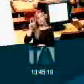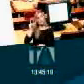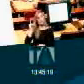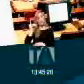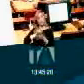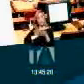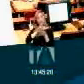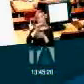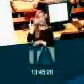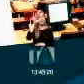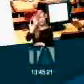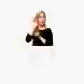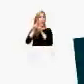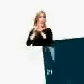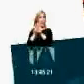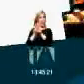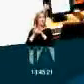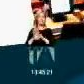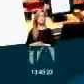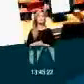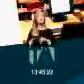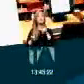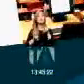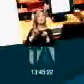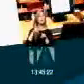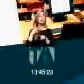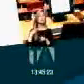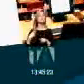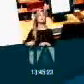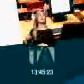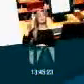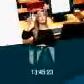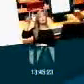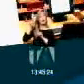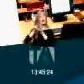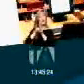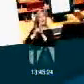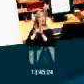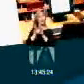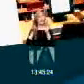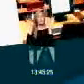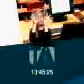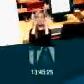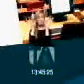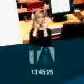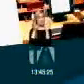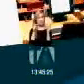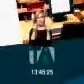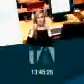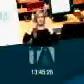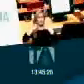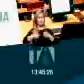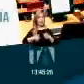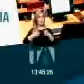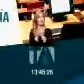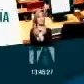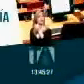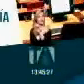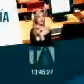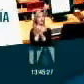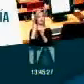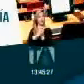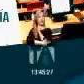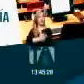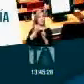cuales han aprobado 19 leyes. Entre algunas de ellas está, por ejemplo, la Ley de Eficiencia Energética, la de Prevención y Sanción de la Violencia